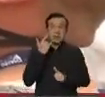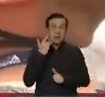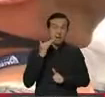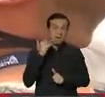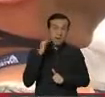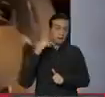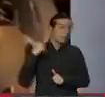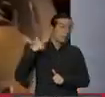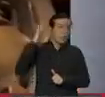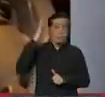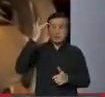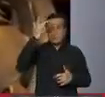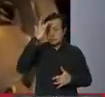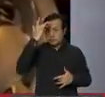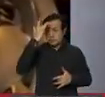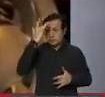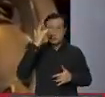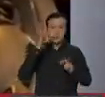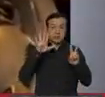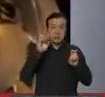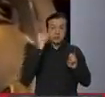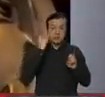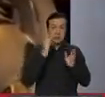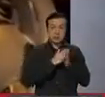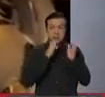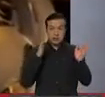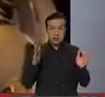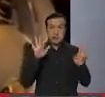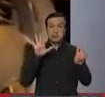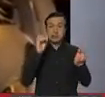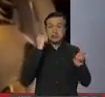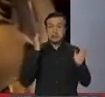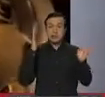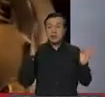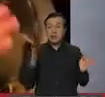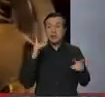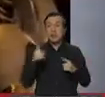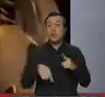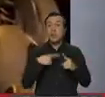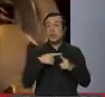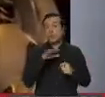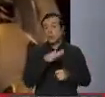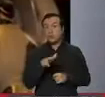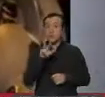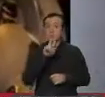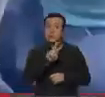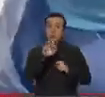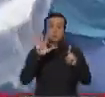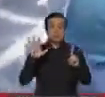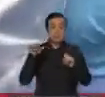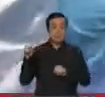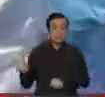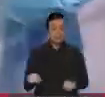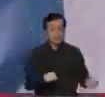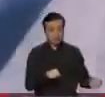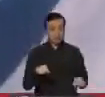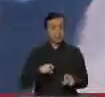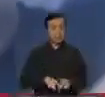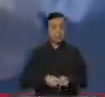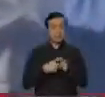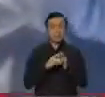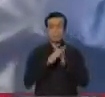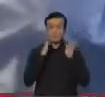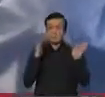de contagios. Se ve en los 70 días, ese día 70 para Quito está alrededor del 26 de mayo. De todas maneras, el